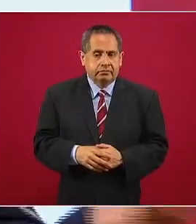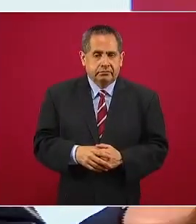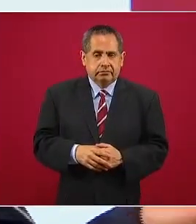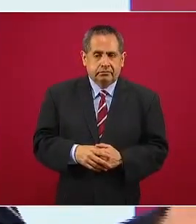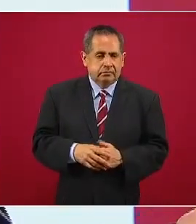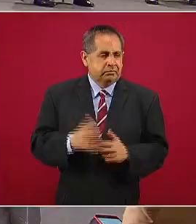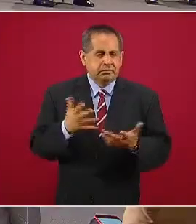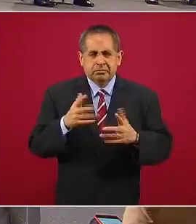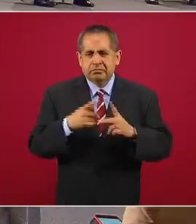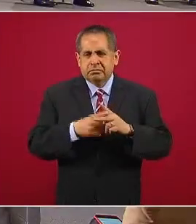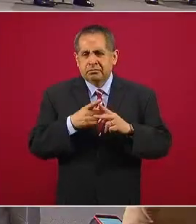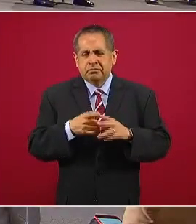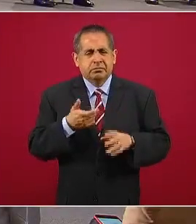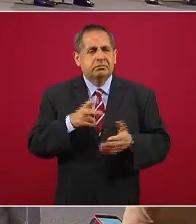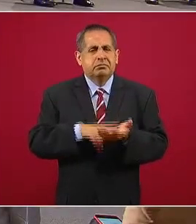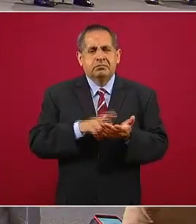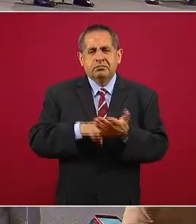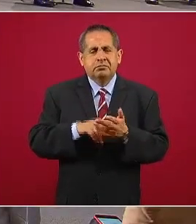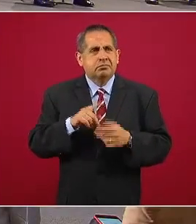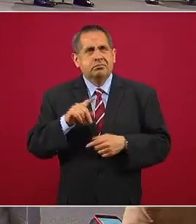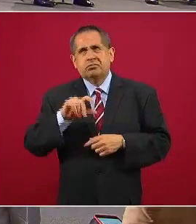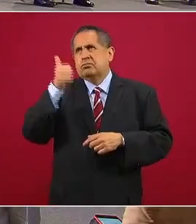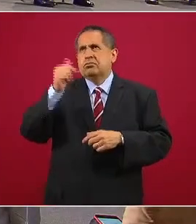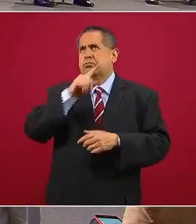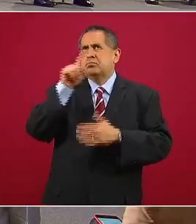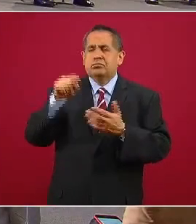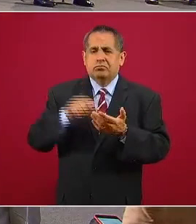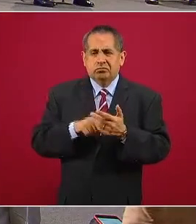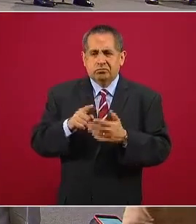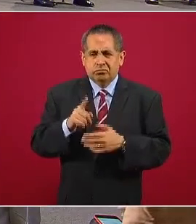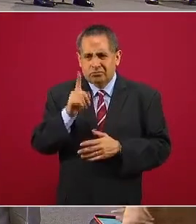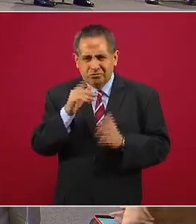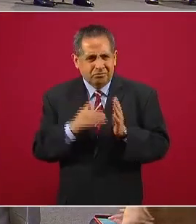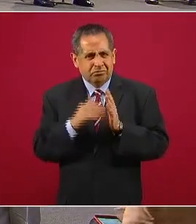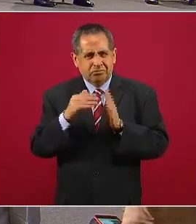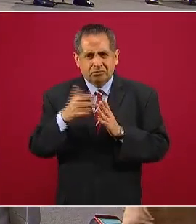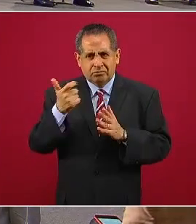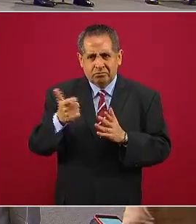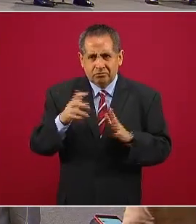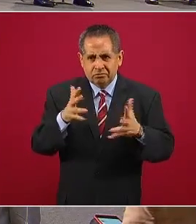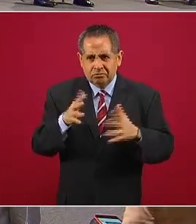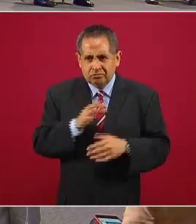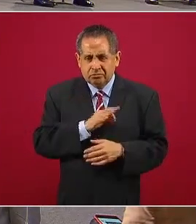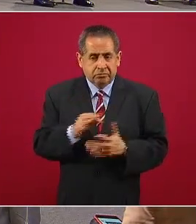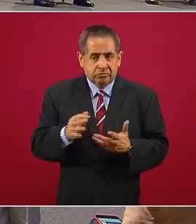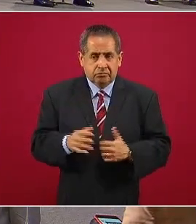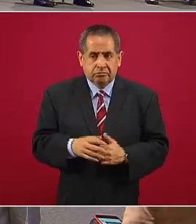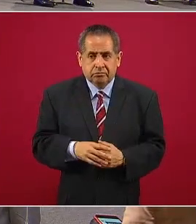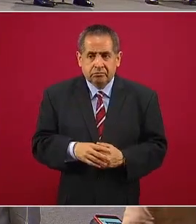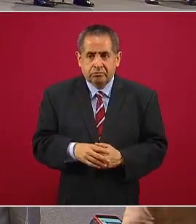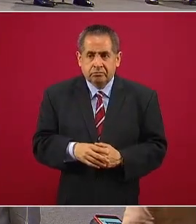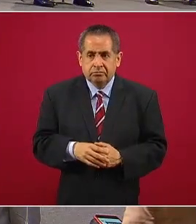en promedio llegaron a costar hasta $1,000,000 de pesos. Sí,